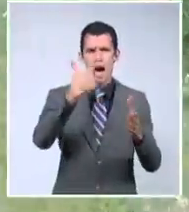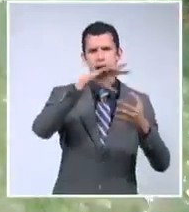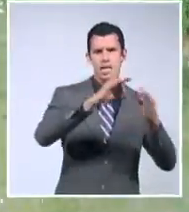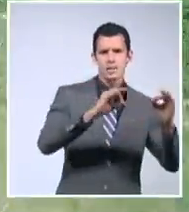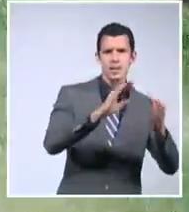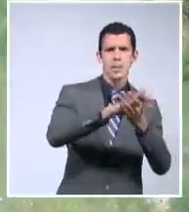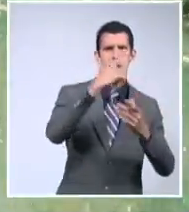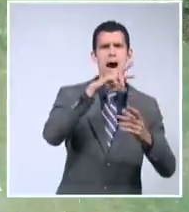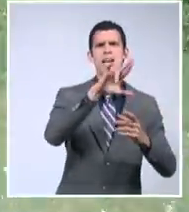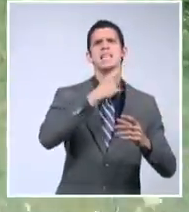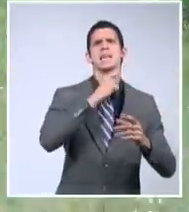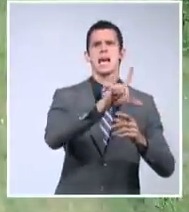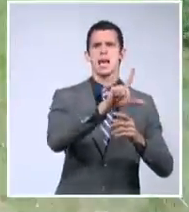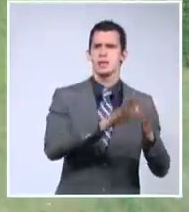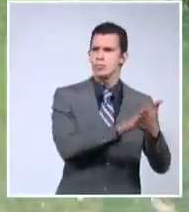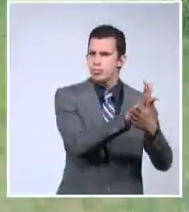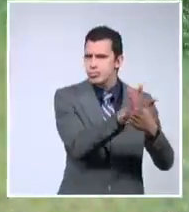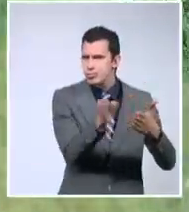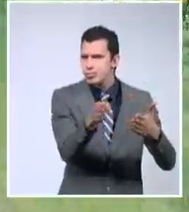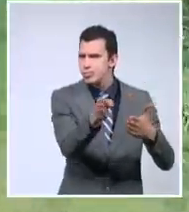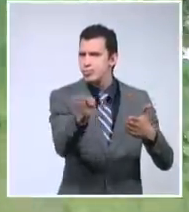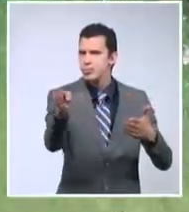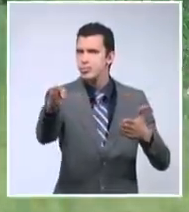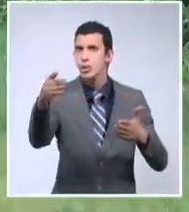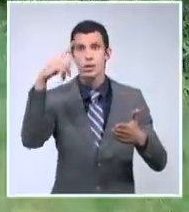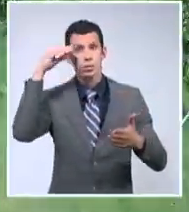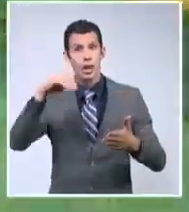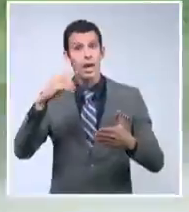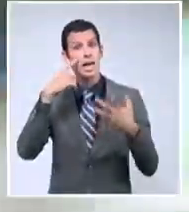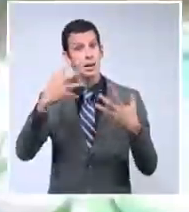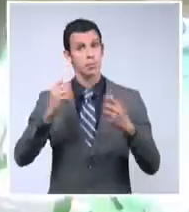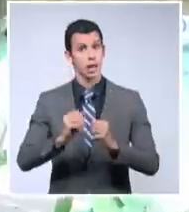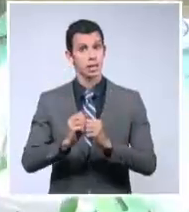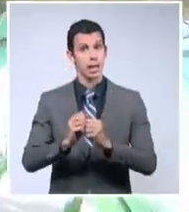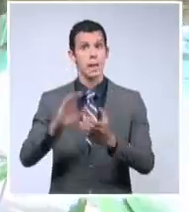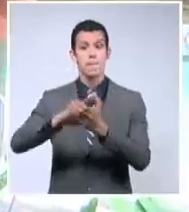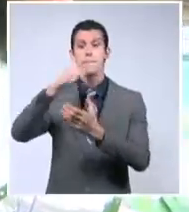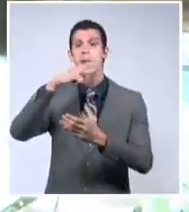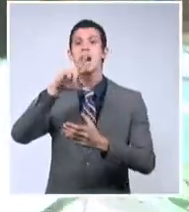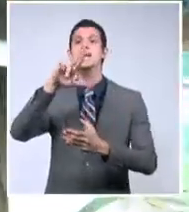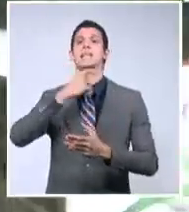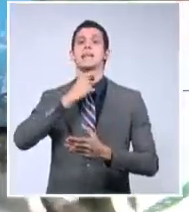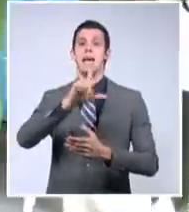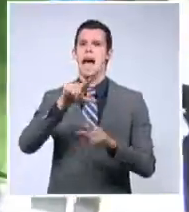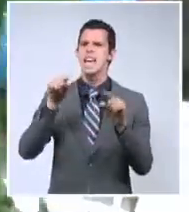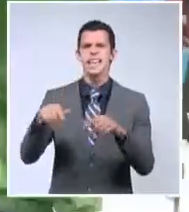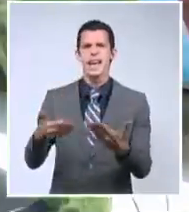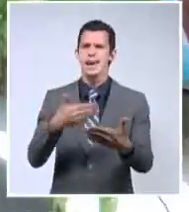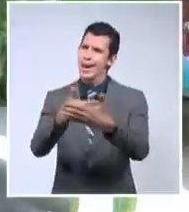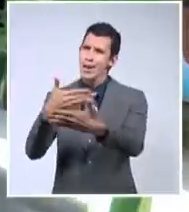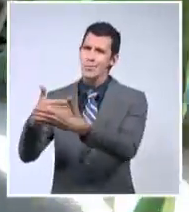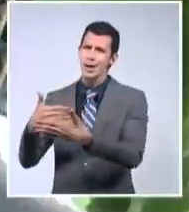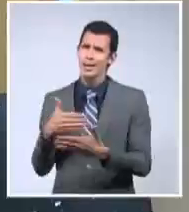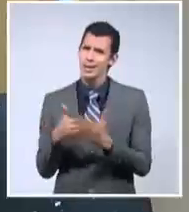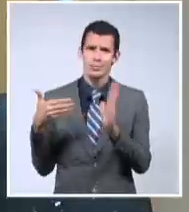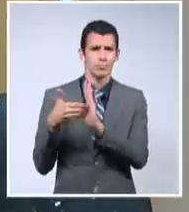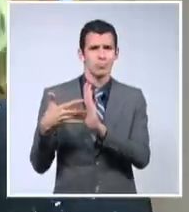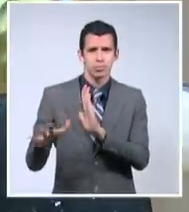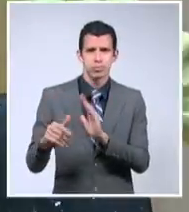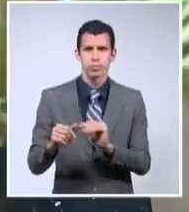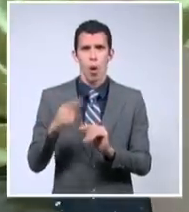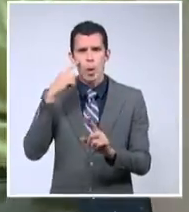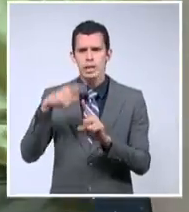de las más importantes inversiones del país para su desarrollo económico-social. El proceso investigativo y de instrucción penal